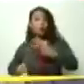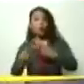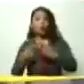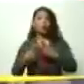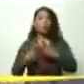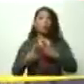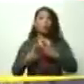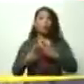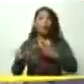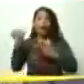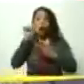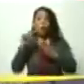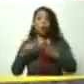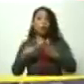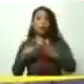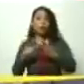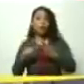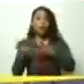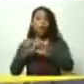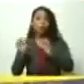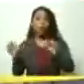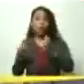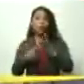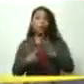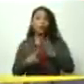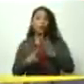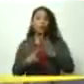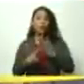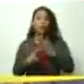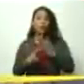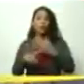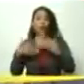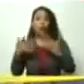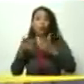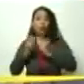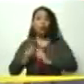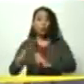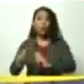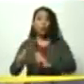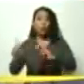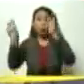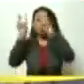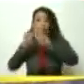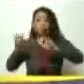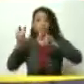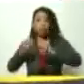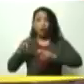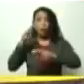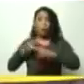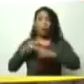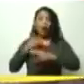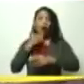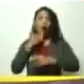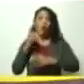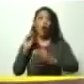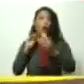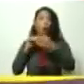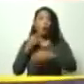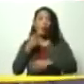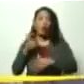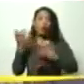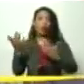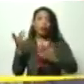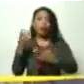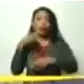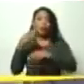en agua en educación y en tratamiento y mitigación de riesgos es un acuerdo como usted bien dijo que se